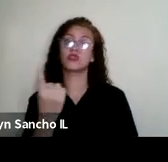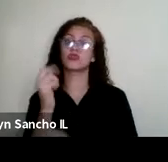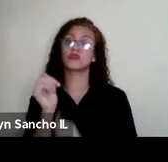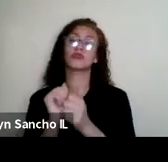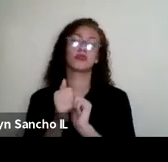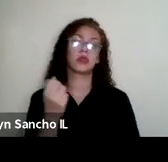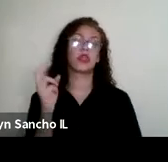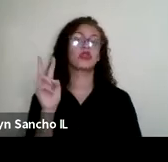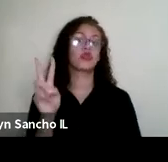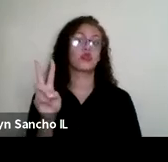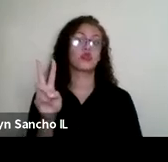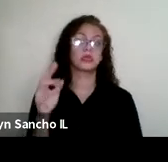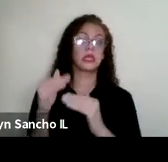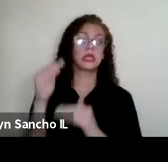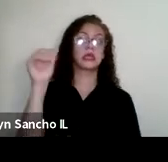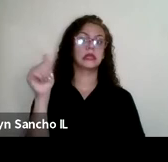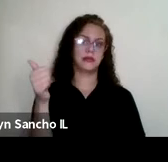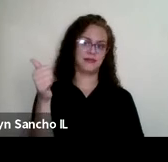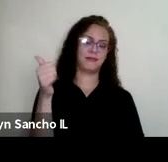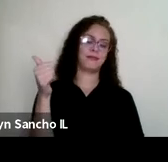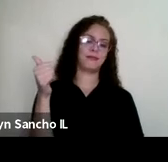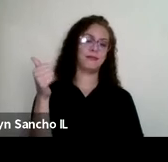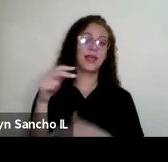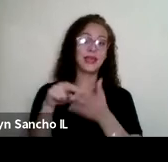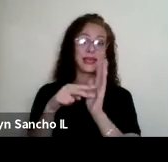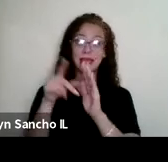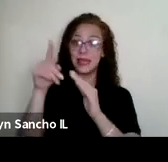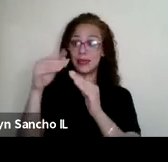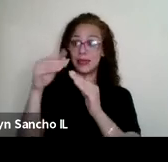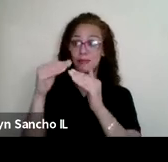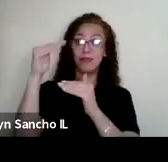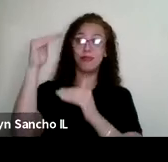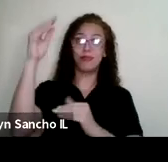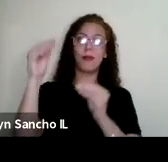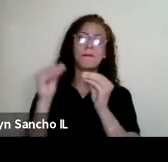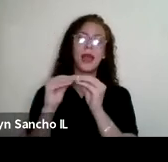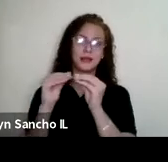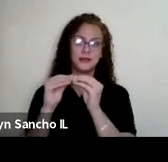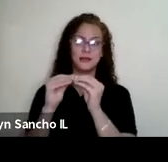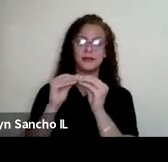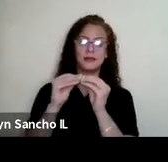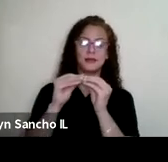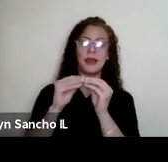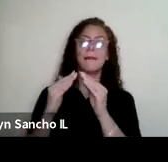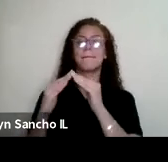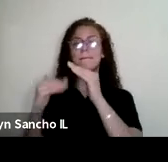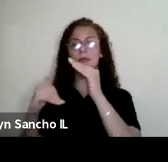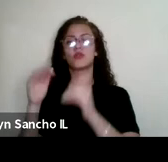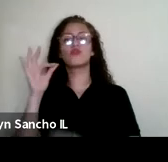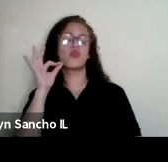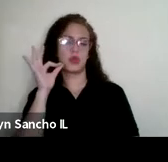graduaron 2 de cada 10. O sea, esta brecha aumenta cada vez más. Cada vez hay menos mujeres